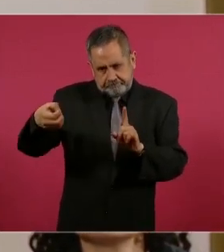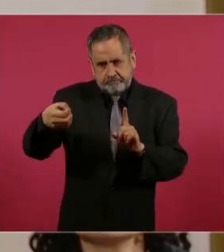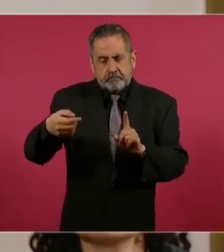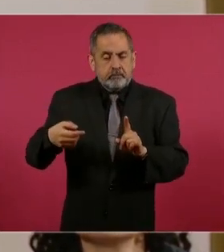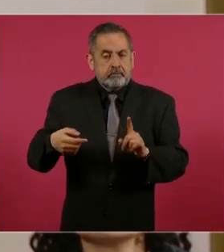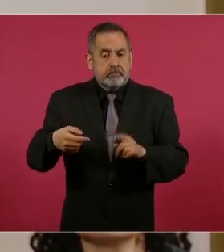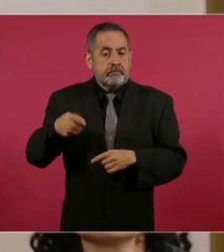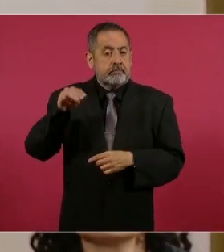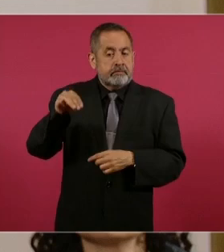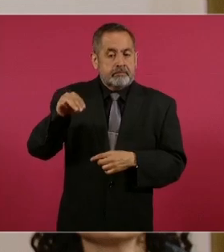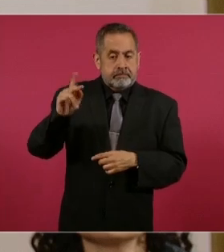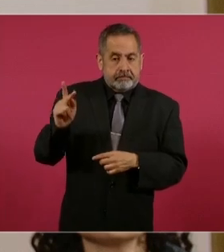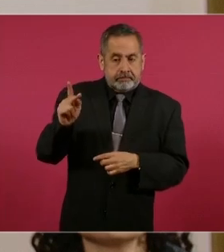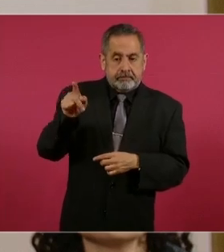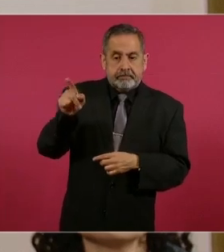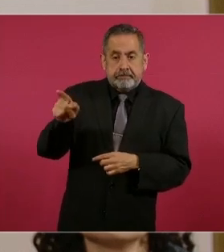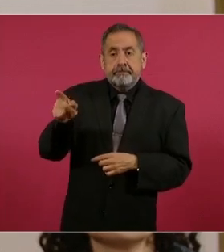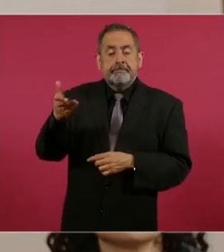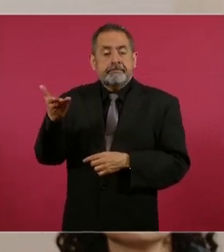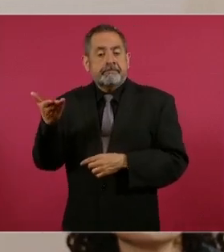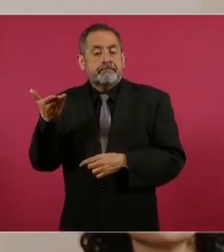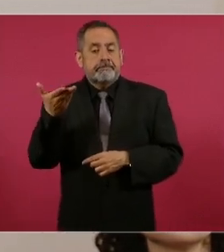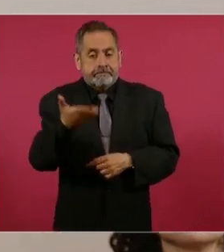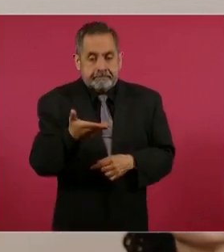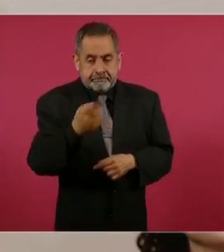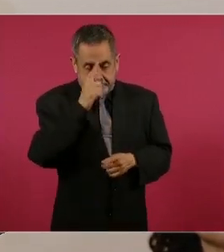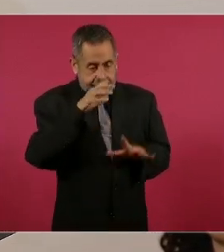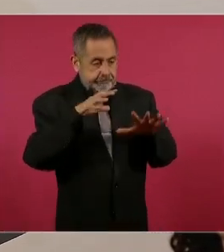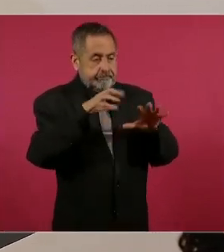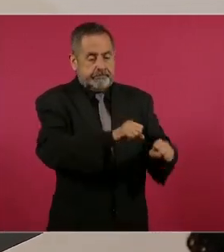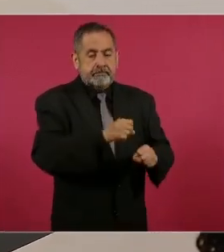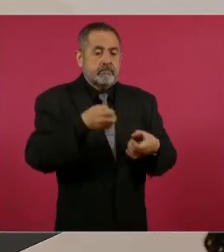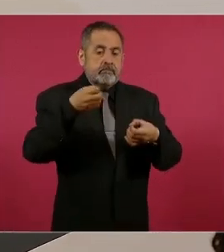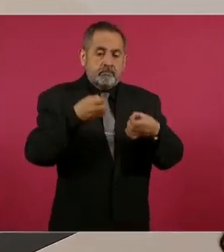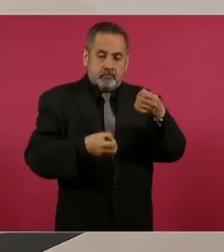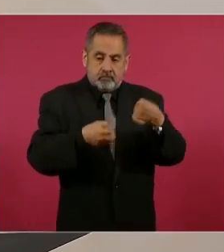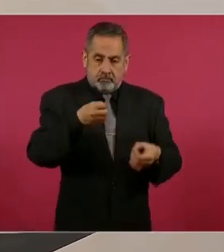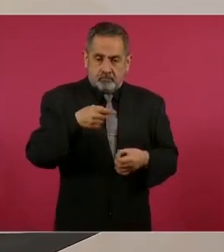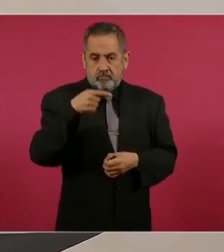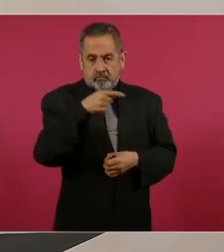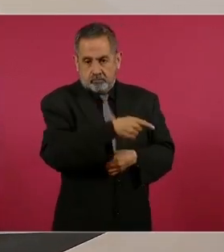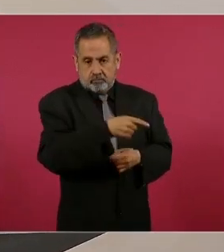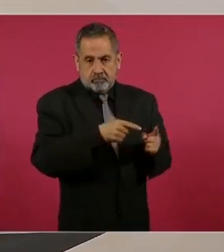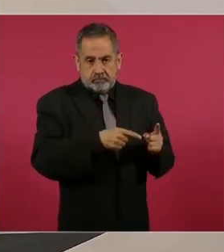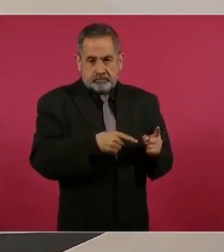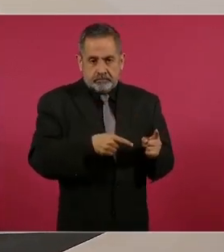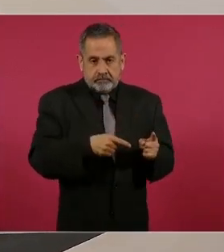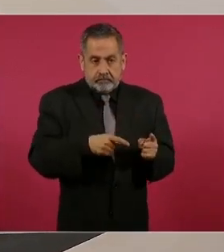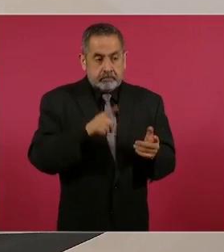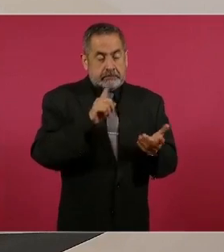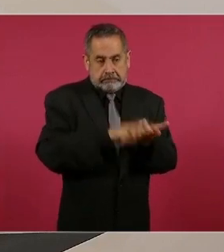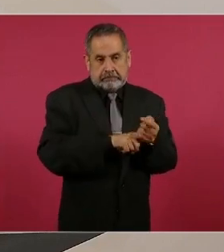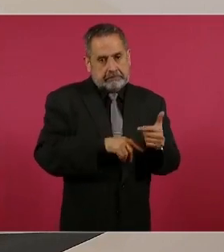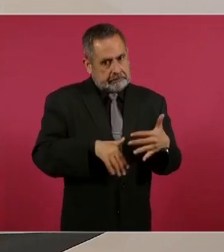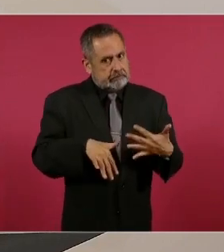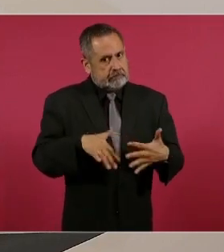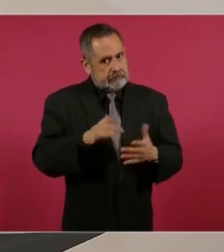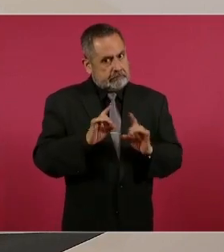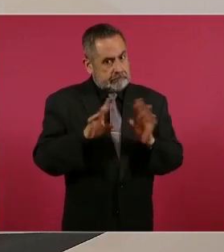el Ministerio Público solicita la orden de aprehensión al juez, y como se trata de un asunto